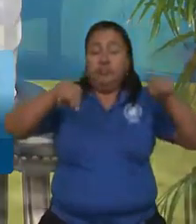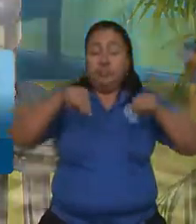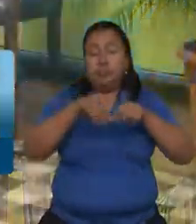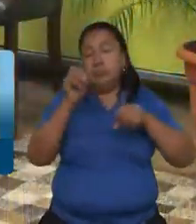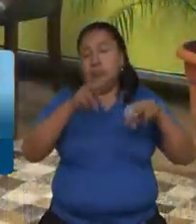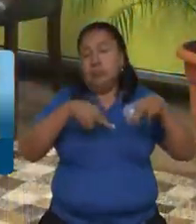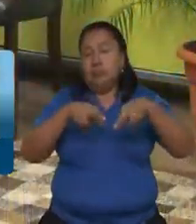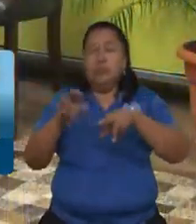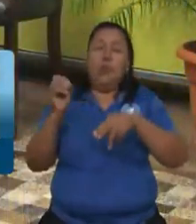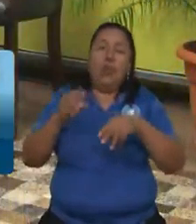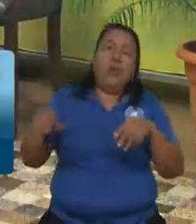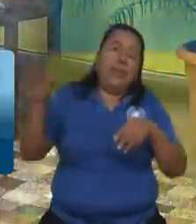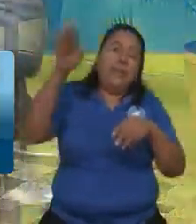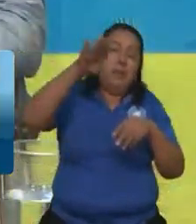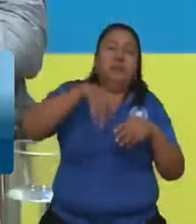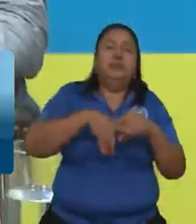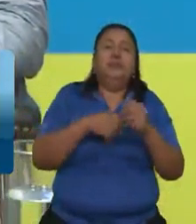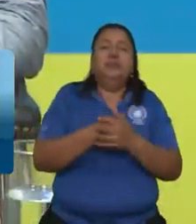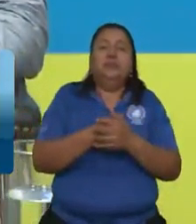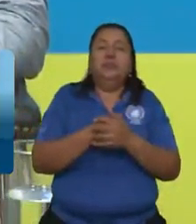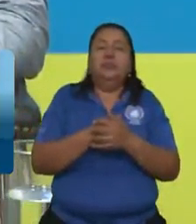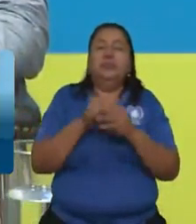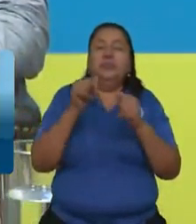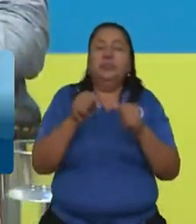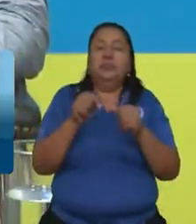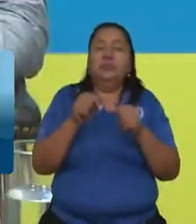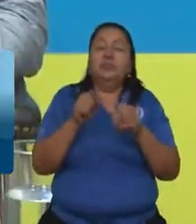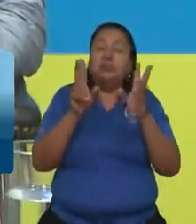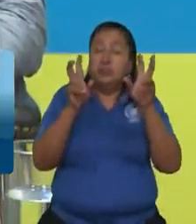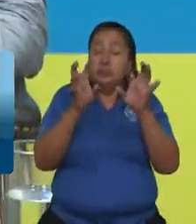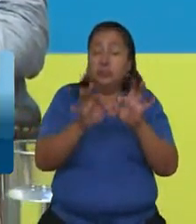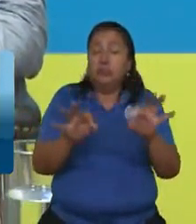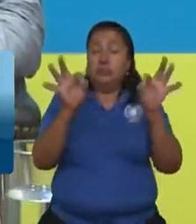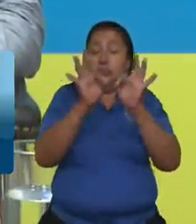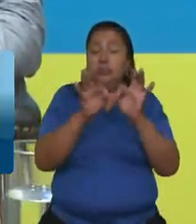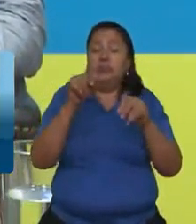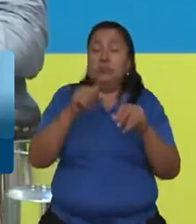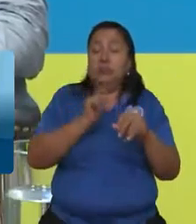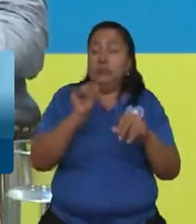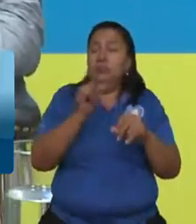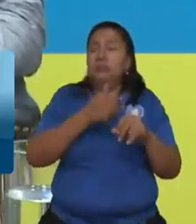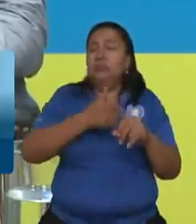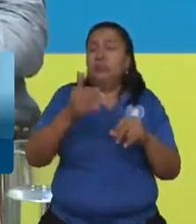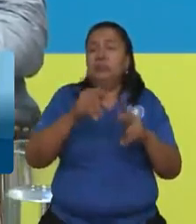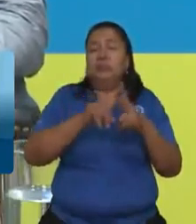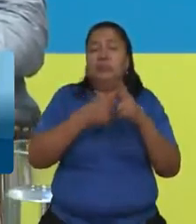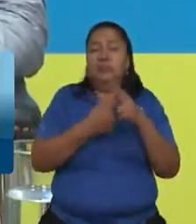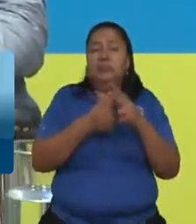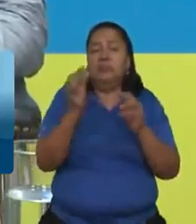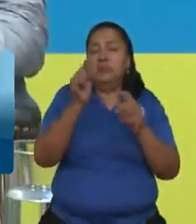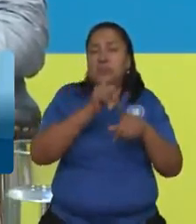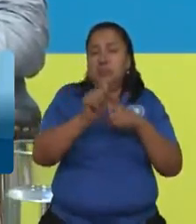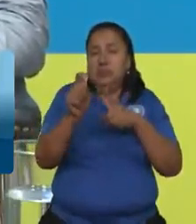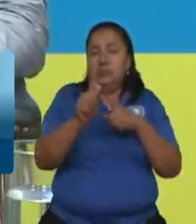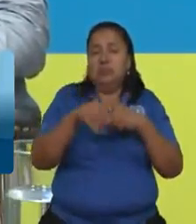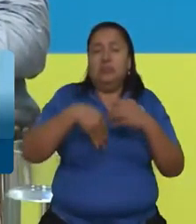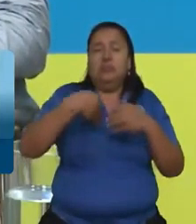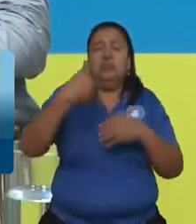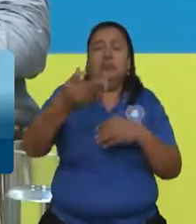por su valioso tiempo para hablar de este tema, como son las infecciones en el oído causadas por la introducción de